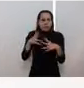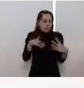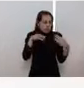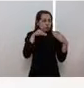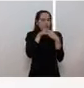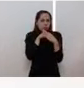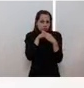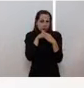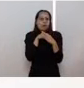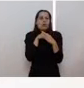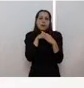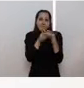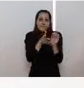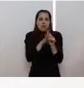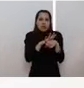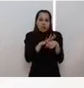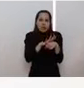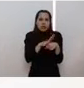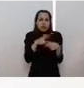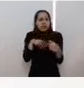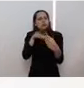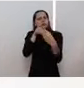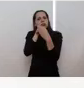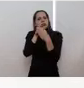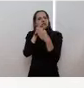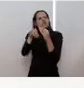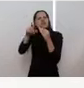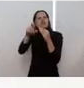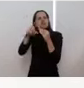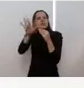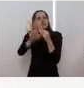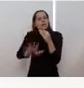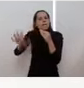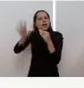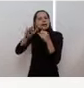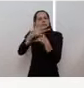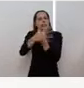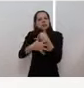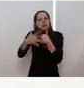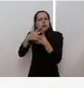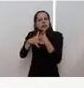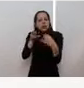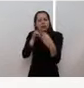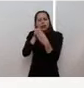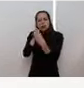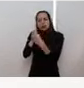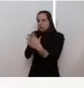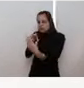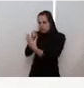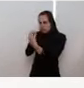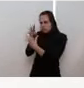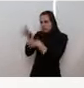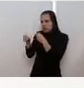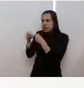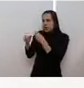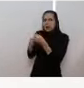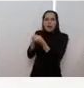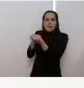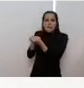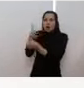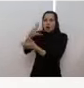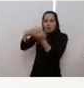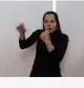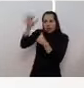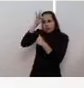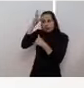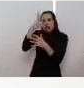nos adaptamos a las necesidades del país y nos adaptamos a muchos apoyos que también se han requerido fuera del hospital y fuera